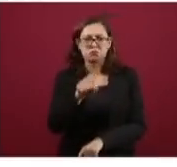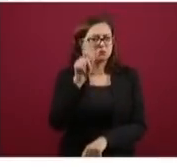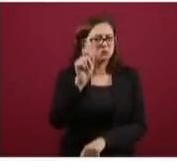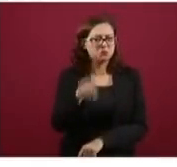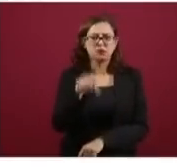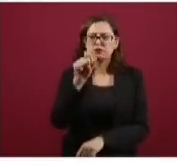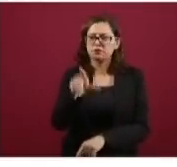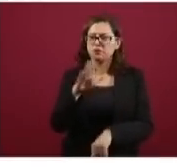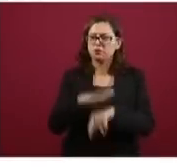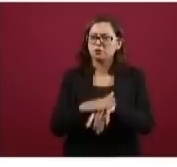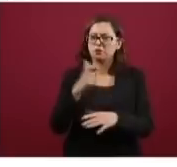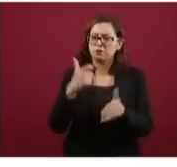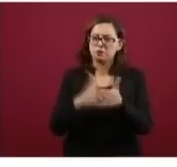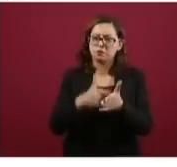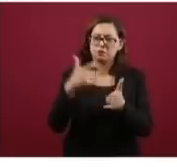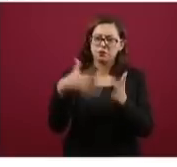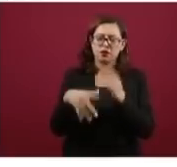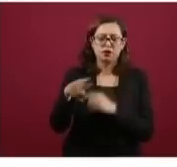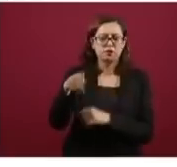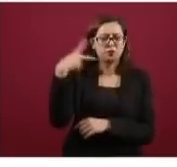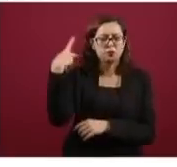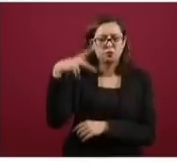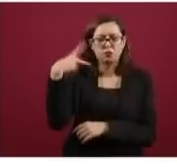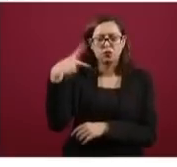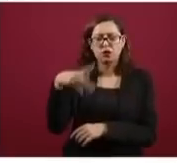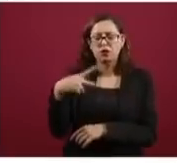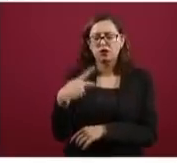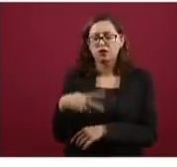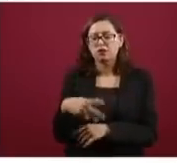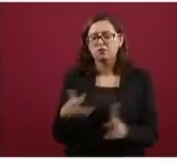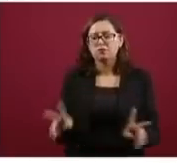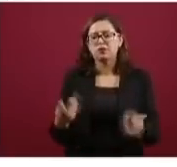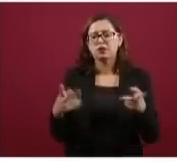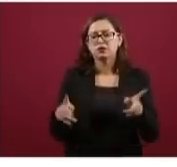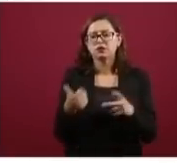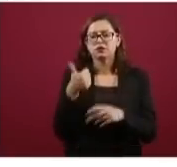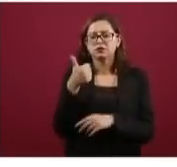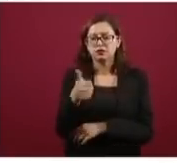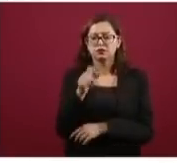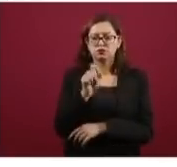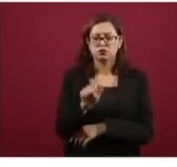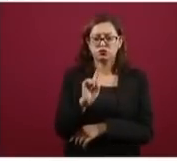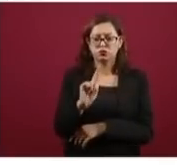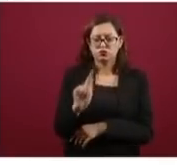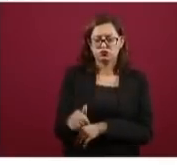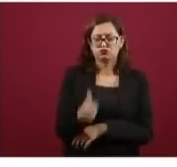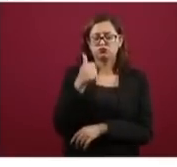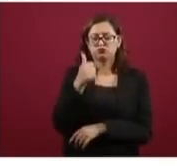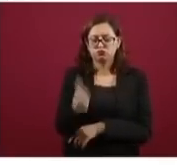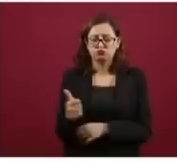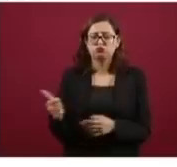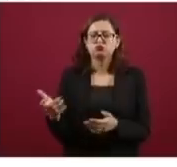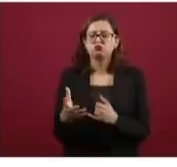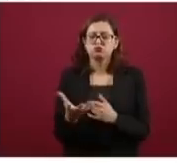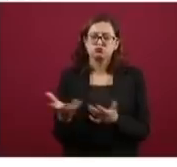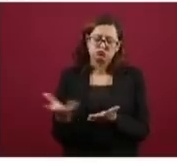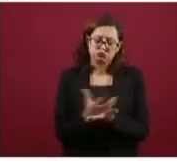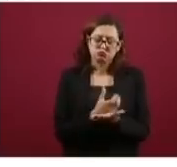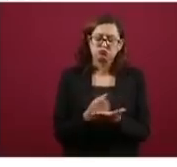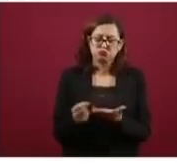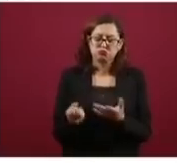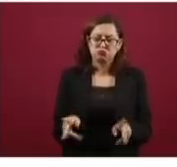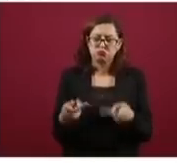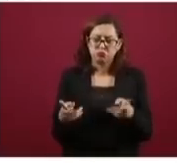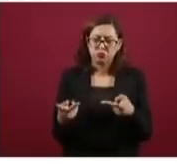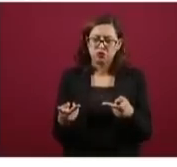bajo en santiago ni wat land puebla con un precio al público de 63 36 centavos por litro y en el caso